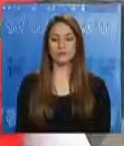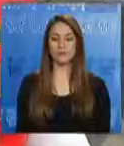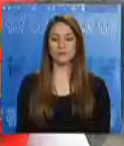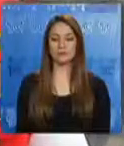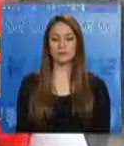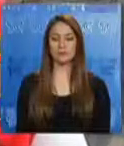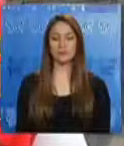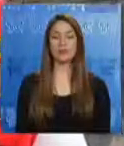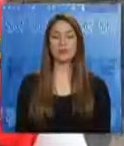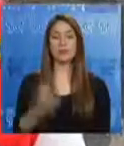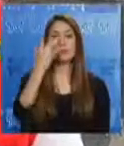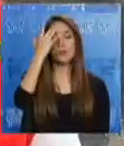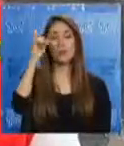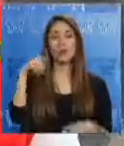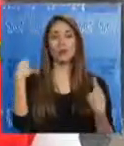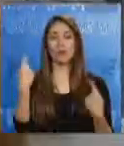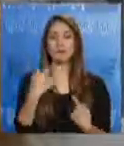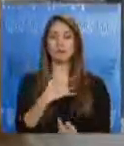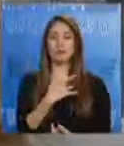Porque a eso le afecta a la gente mucho.